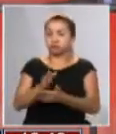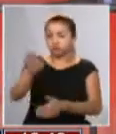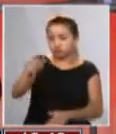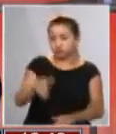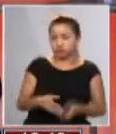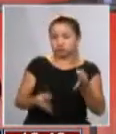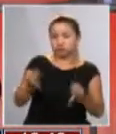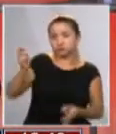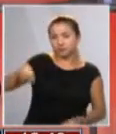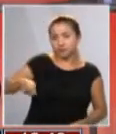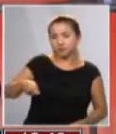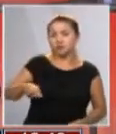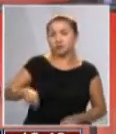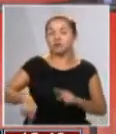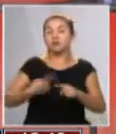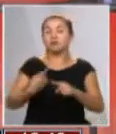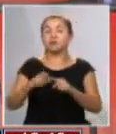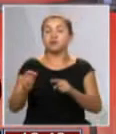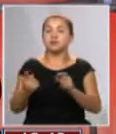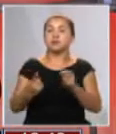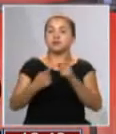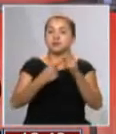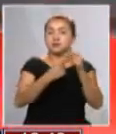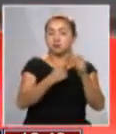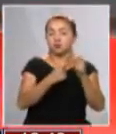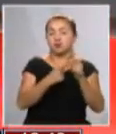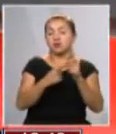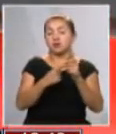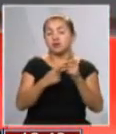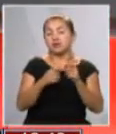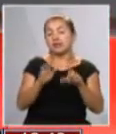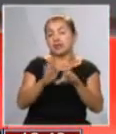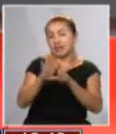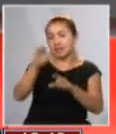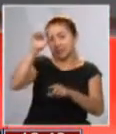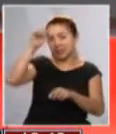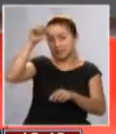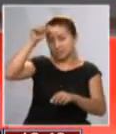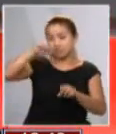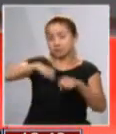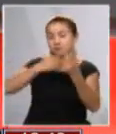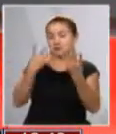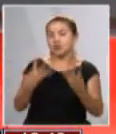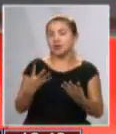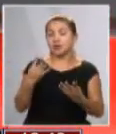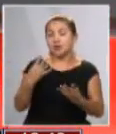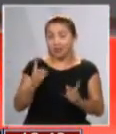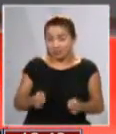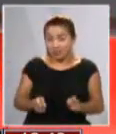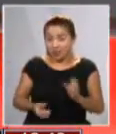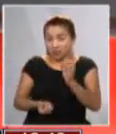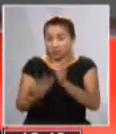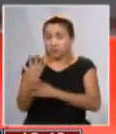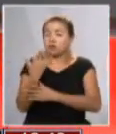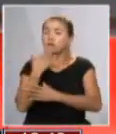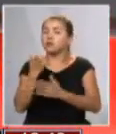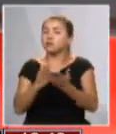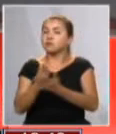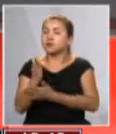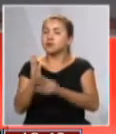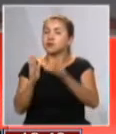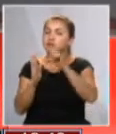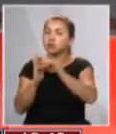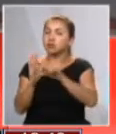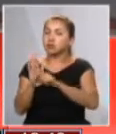el principio de irretroactividad de la ley penal. Perfecto, pero claramente esto debiera actualizarse. ¿De cuándo data el Código